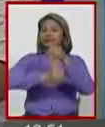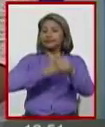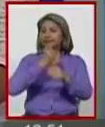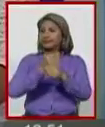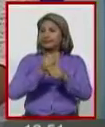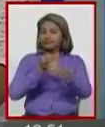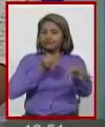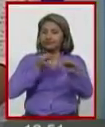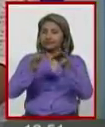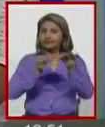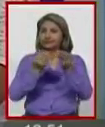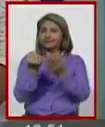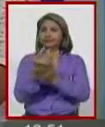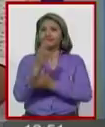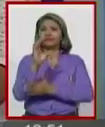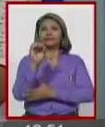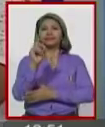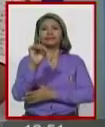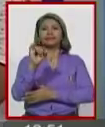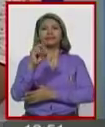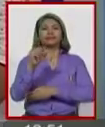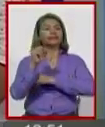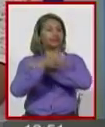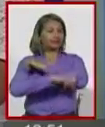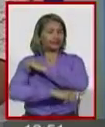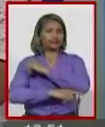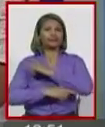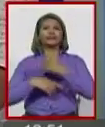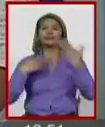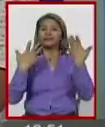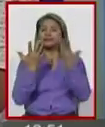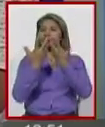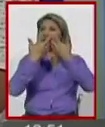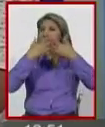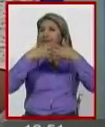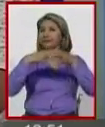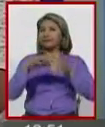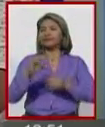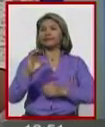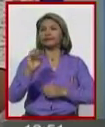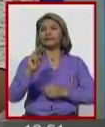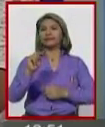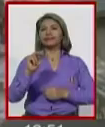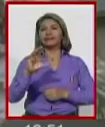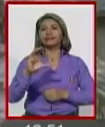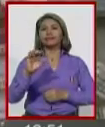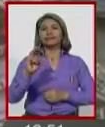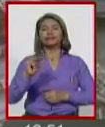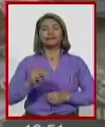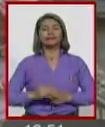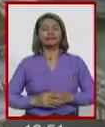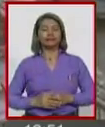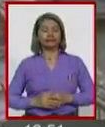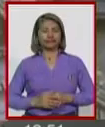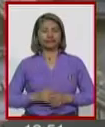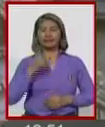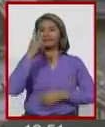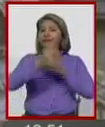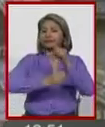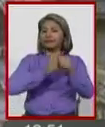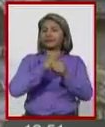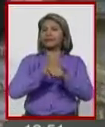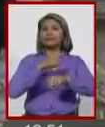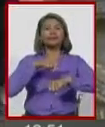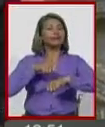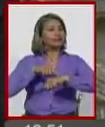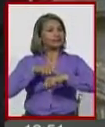año para socializar el nuevo código del sistema penal y también lo hará en coordinación con la CONALCAM. Un año,